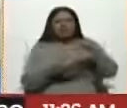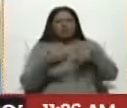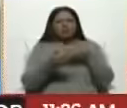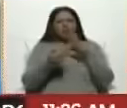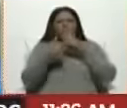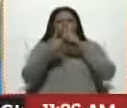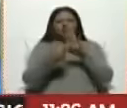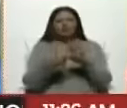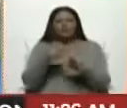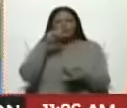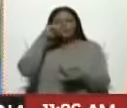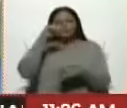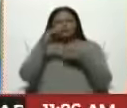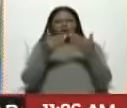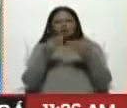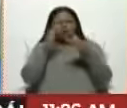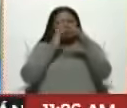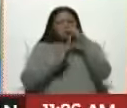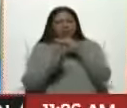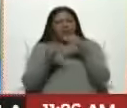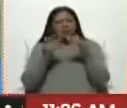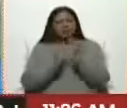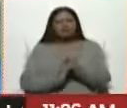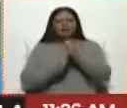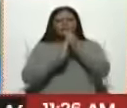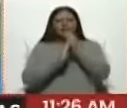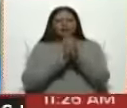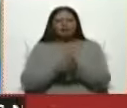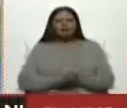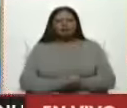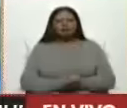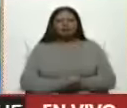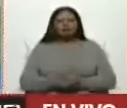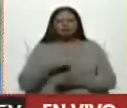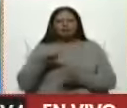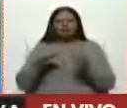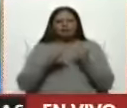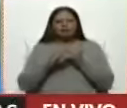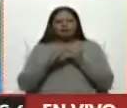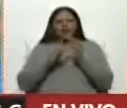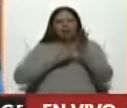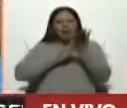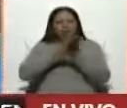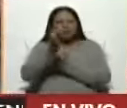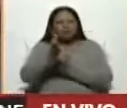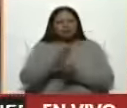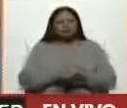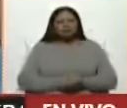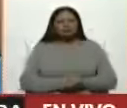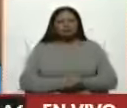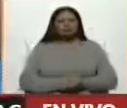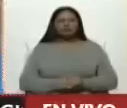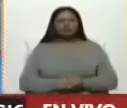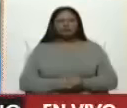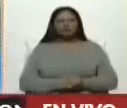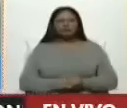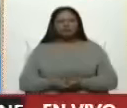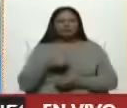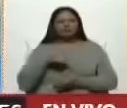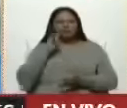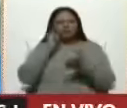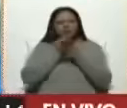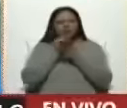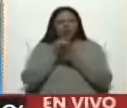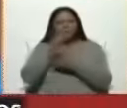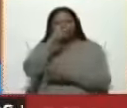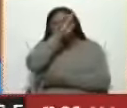en las tormentas su humildad, su liderazgo, su lealtad. Nos consta a Diosdado y a mí las